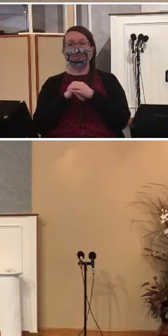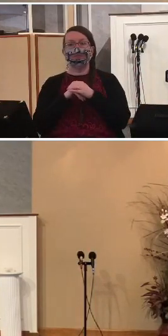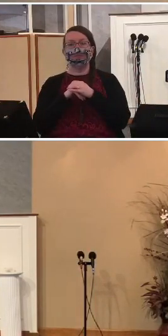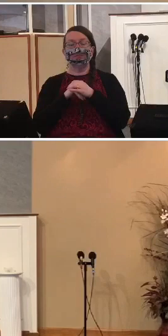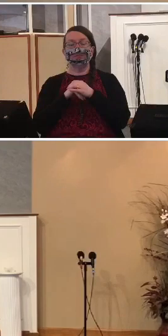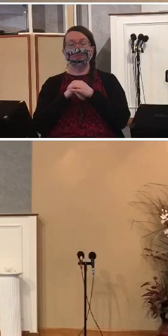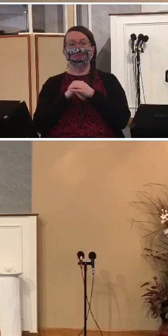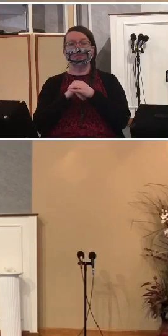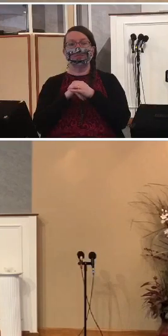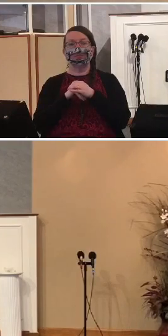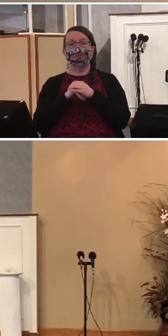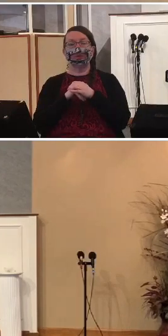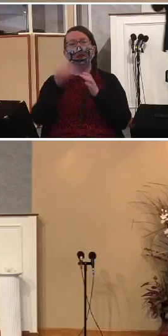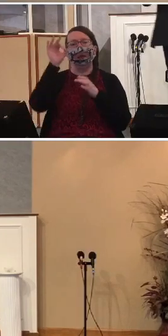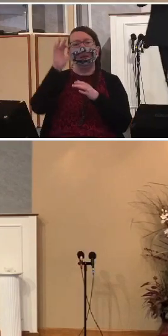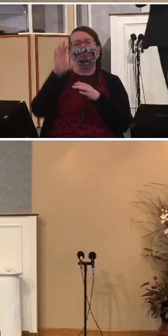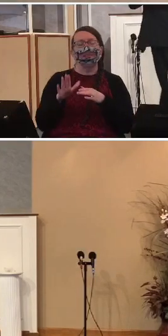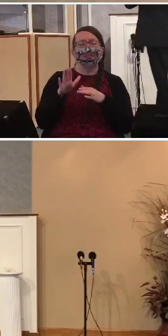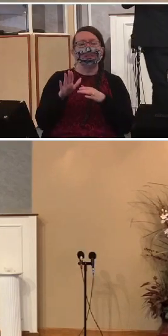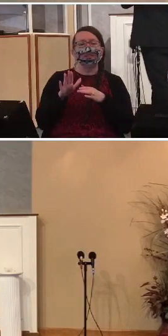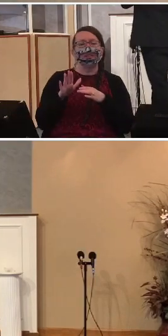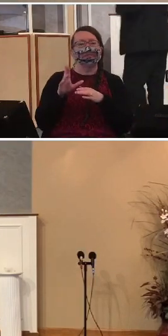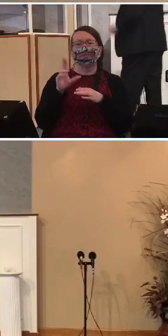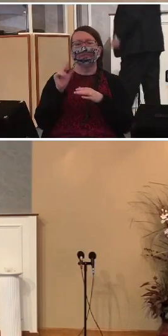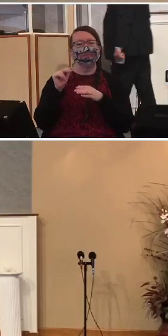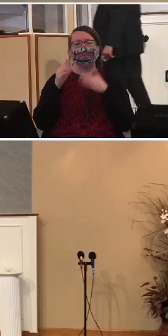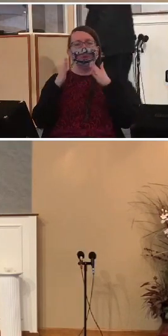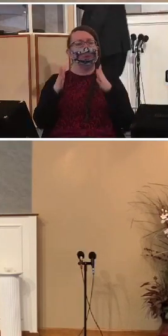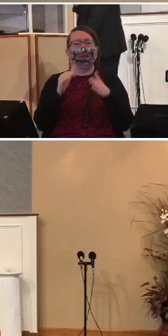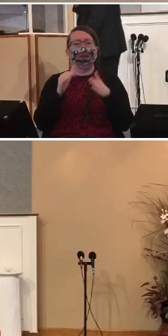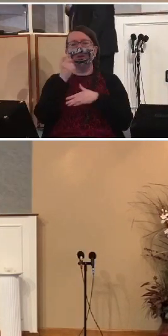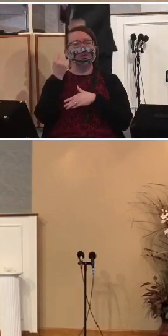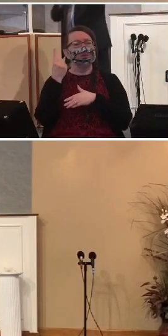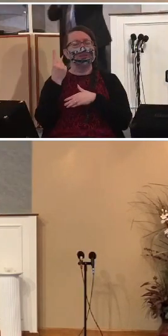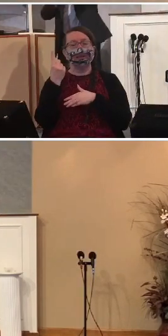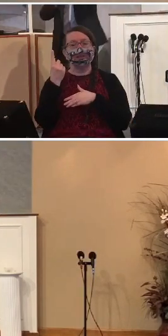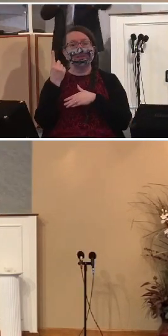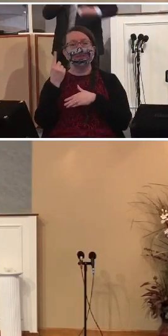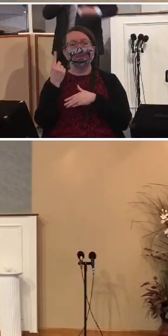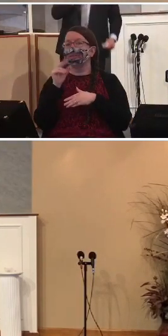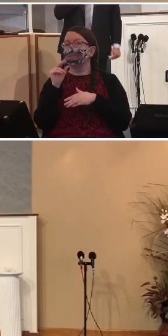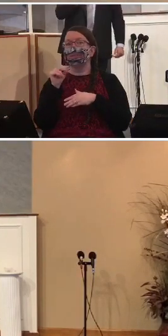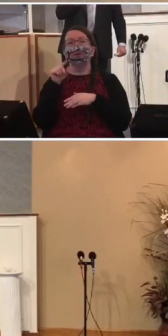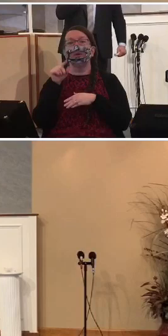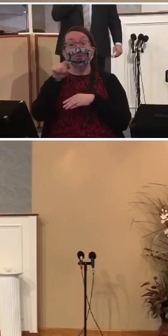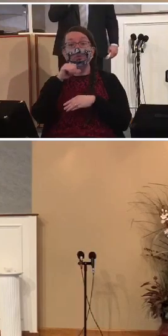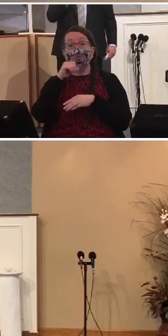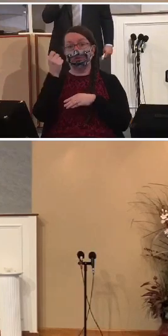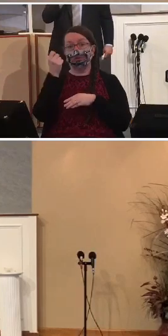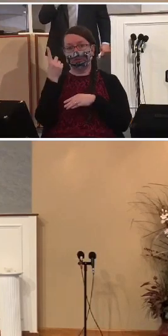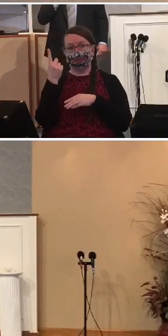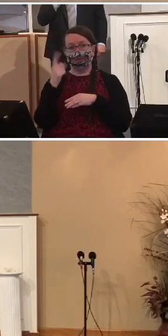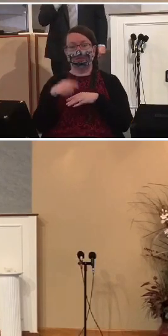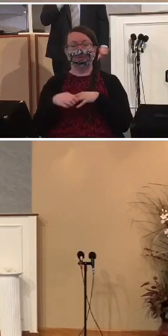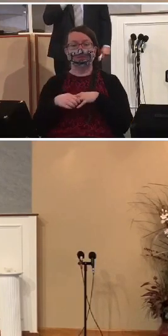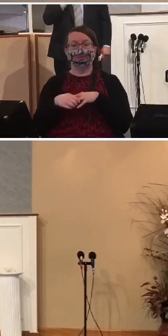Tú dices, bueno, pastor, no hay forma. Es que tú no entiendes. No, tú no entiendes.